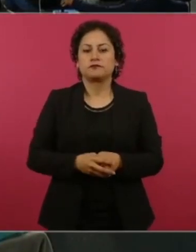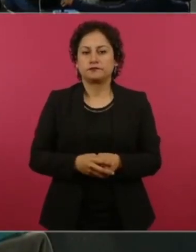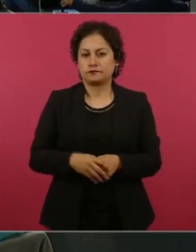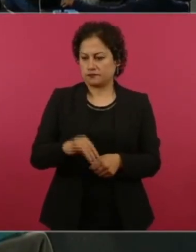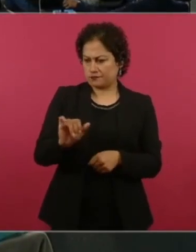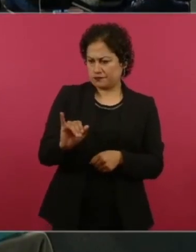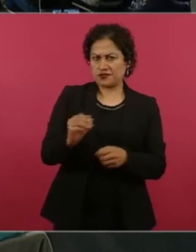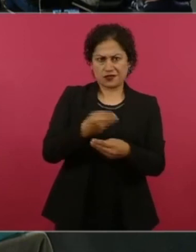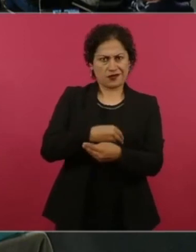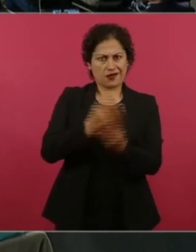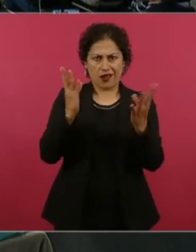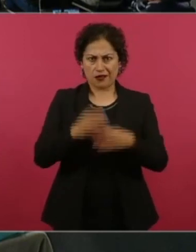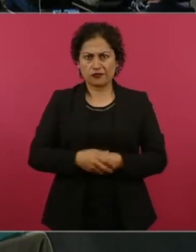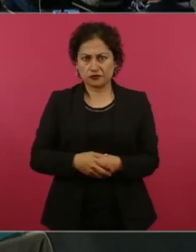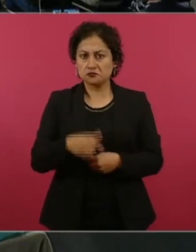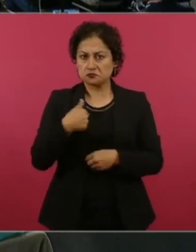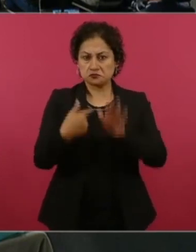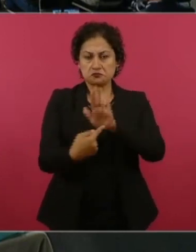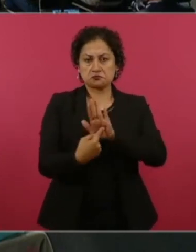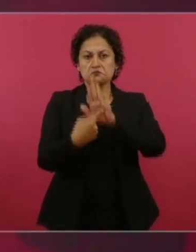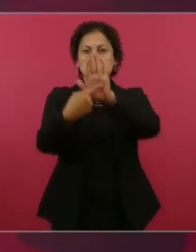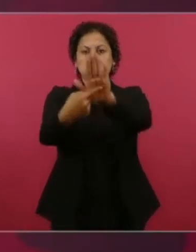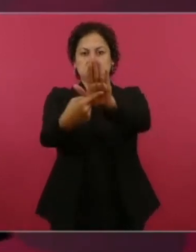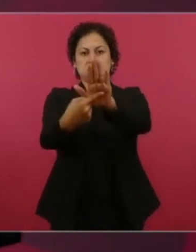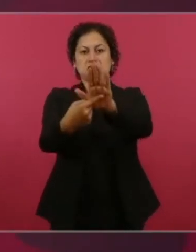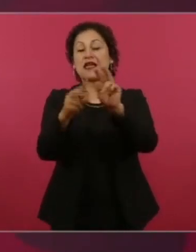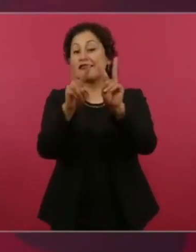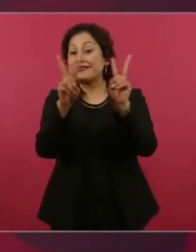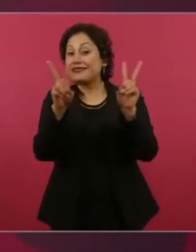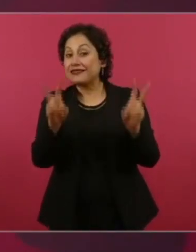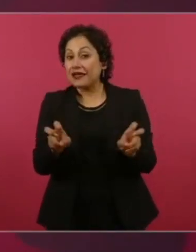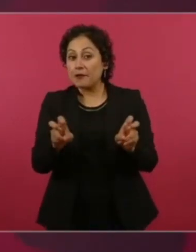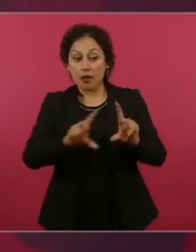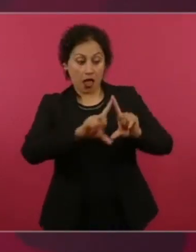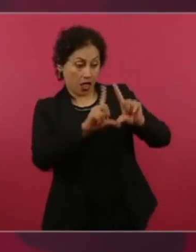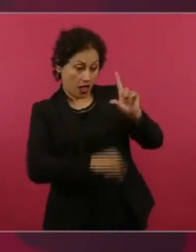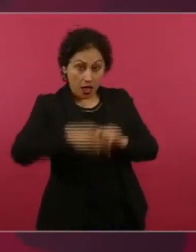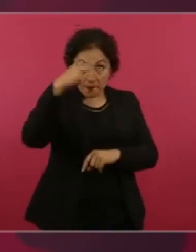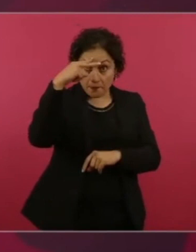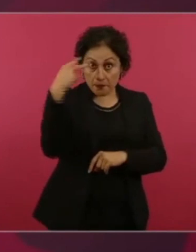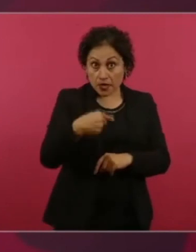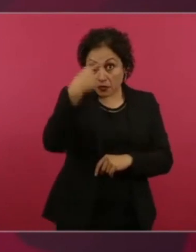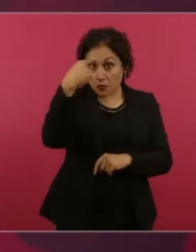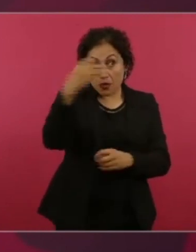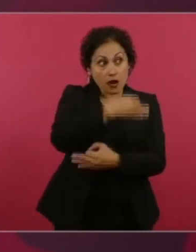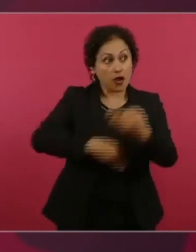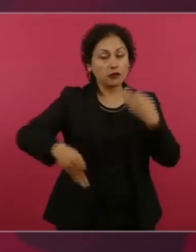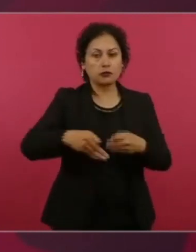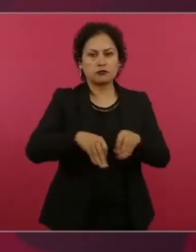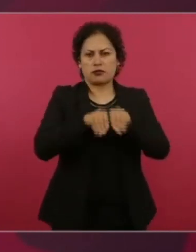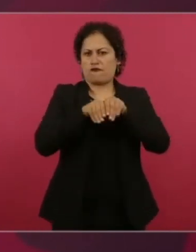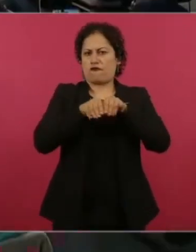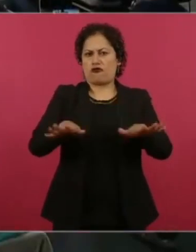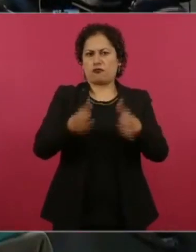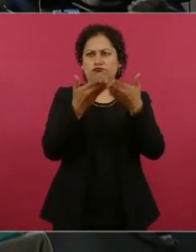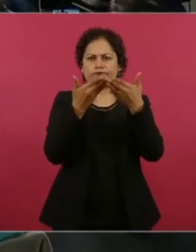Sí, sí, pública. No, la vida pública tiene que ser cada vez más pública. Entonces,